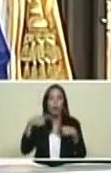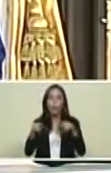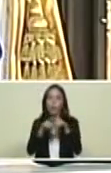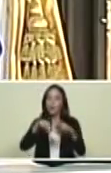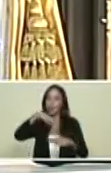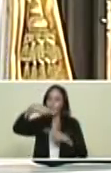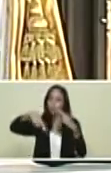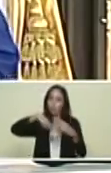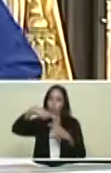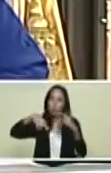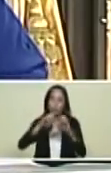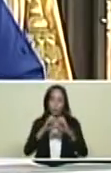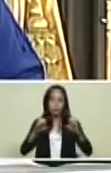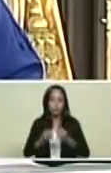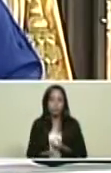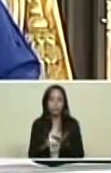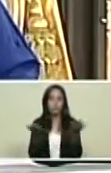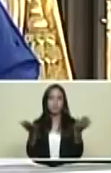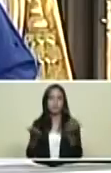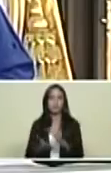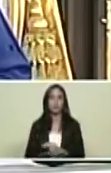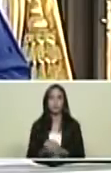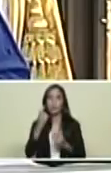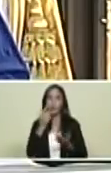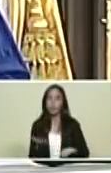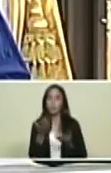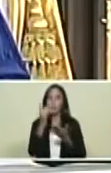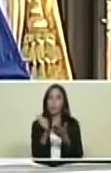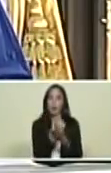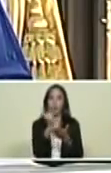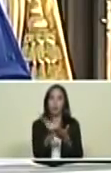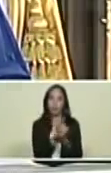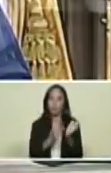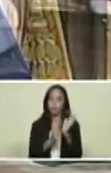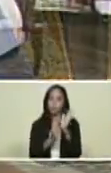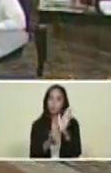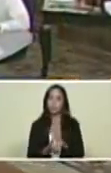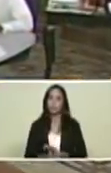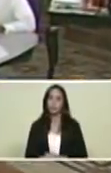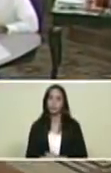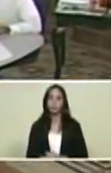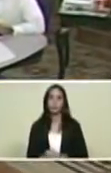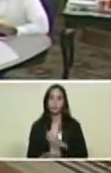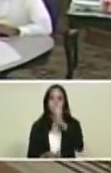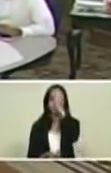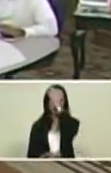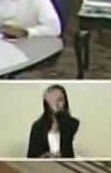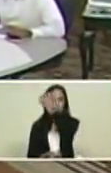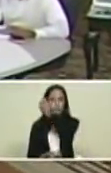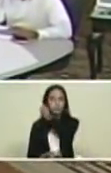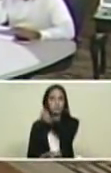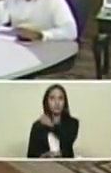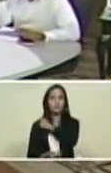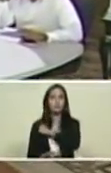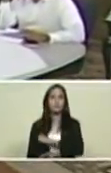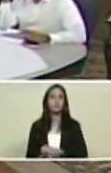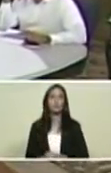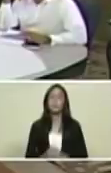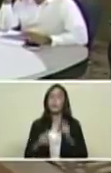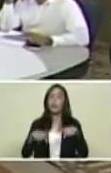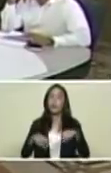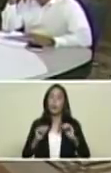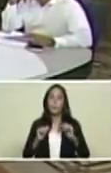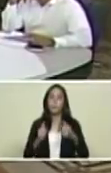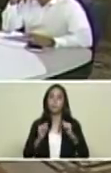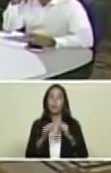Revolución educativa. Aquí está la colección Bicentenario. Igualmente hoy ha empezado de manera